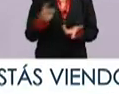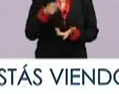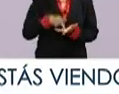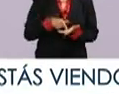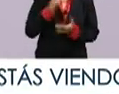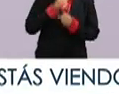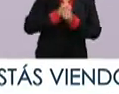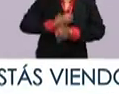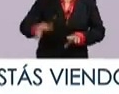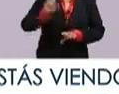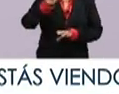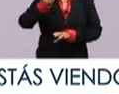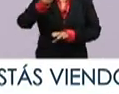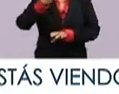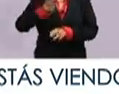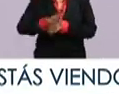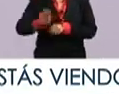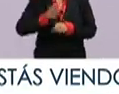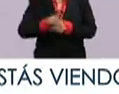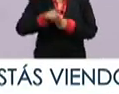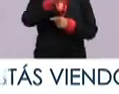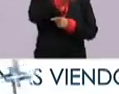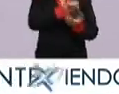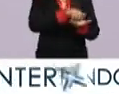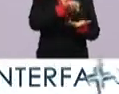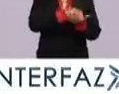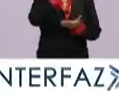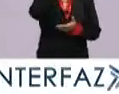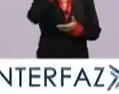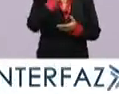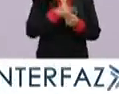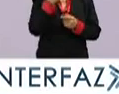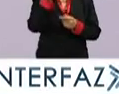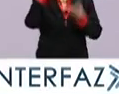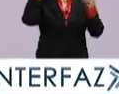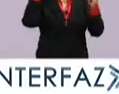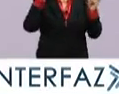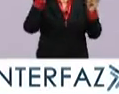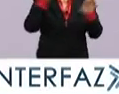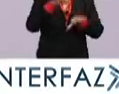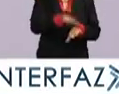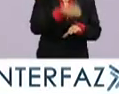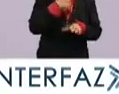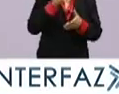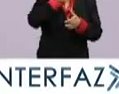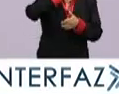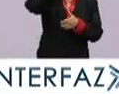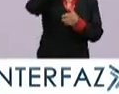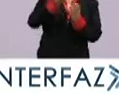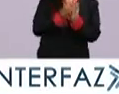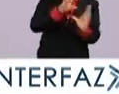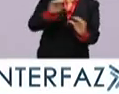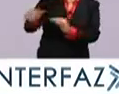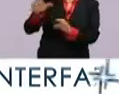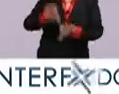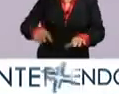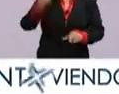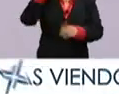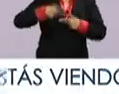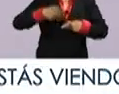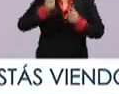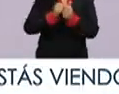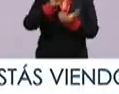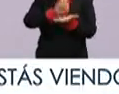Tenemos información desde Sao Paulo, Brasil, desde Saltillo, Coahuila. Hablaremos de la alfabetización digital para personas